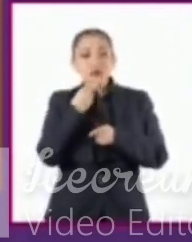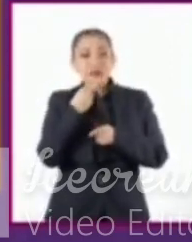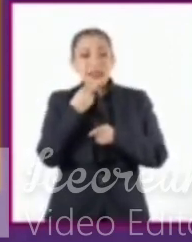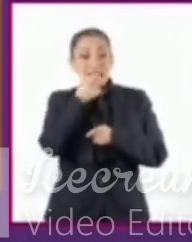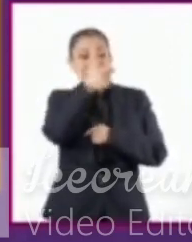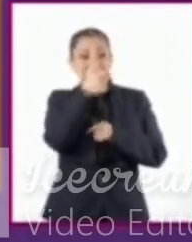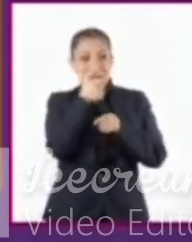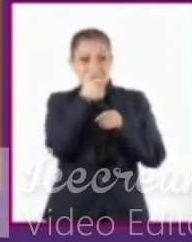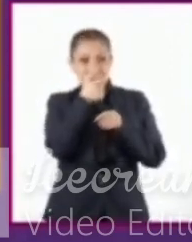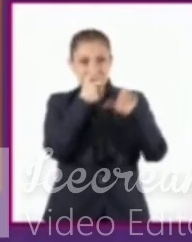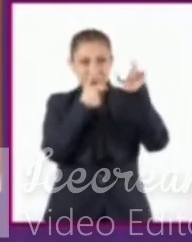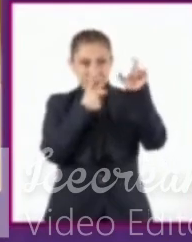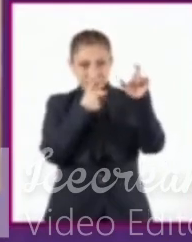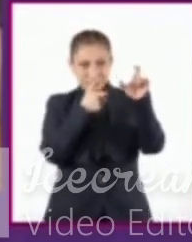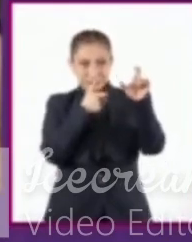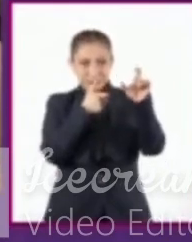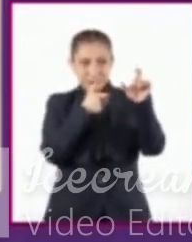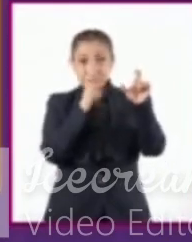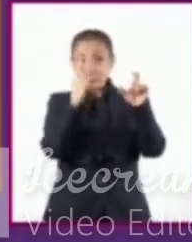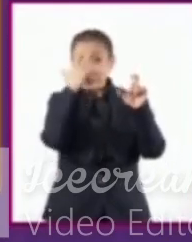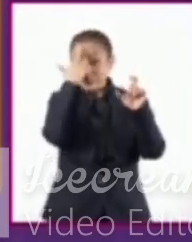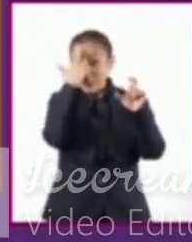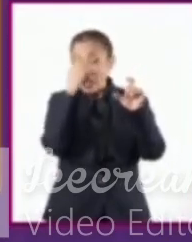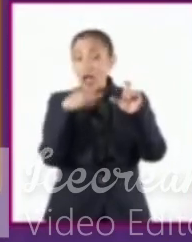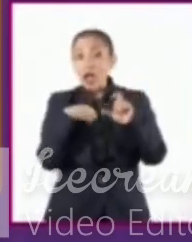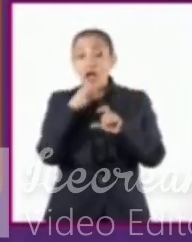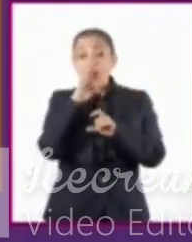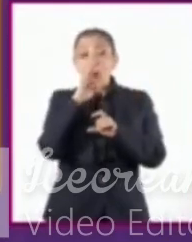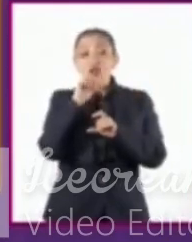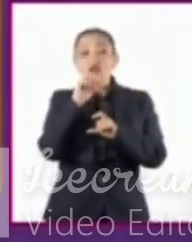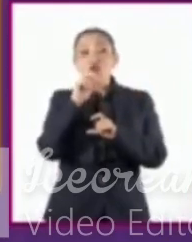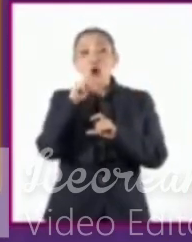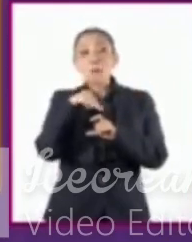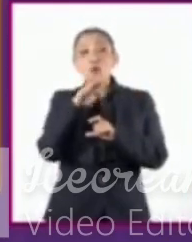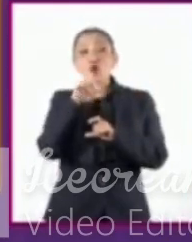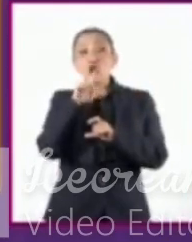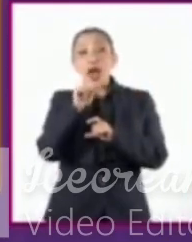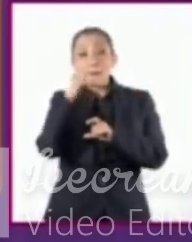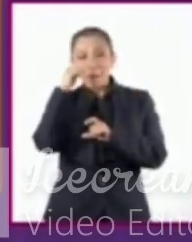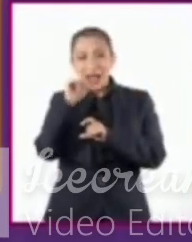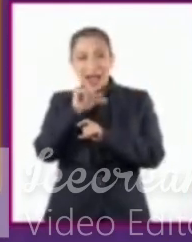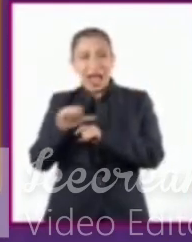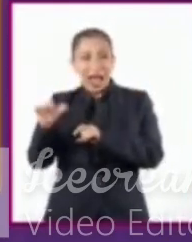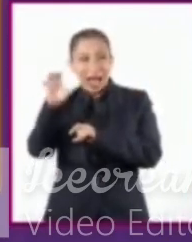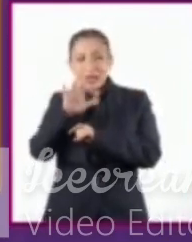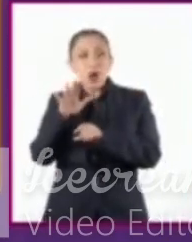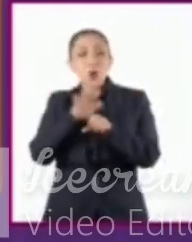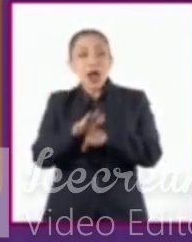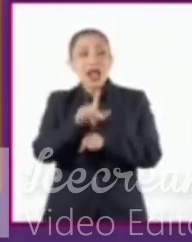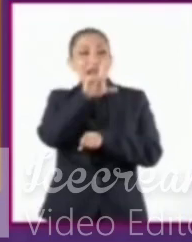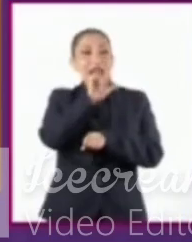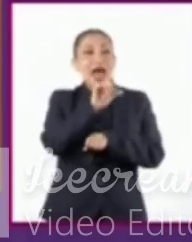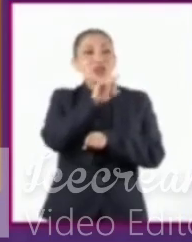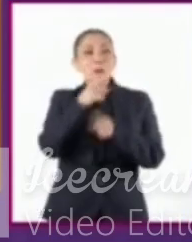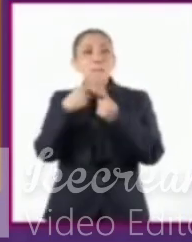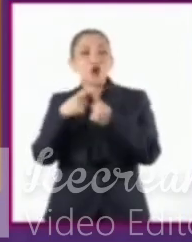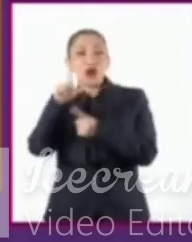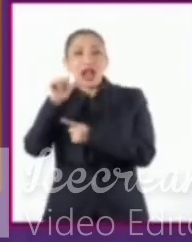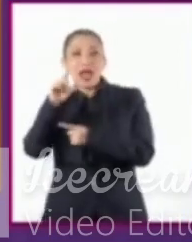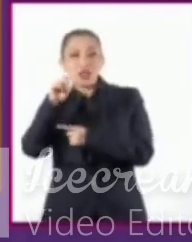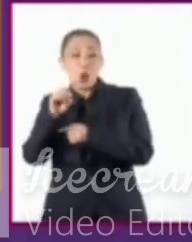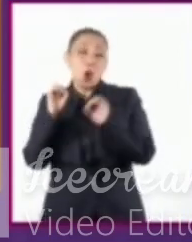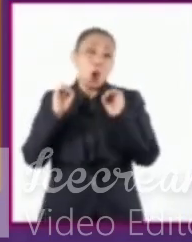incógnita X. Recuerda que la fórmula para determinar el área de un cuadrado es lado por lado